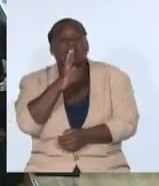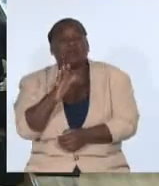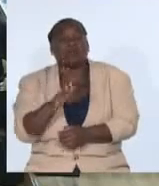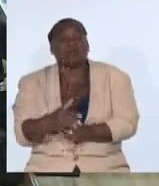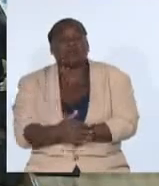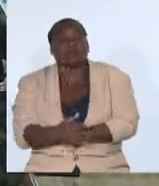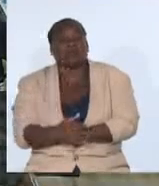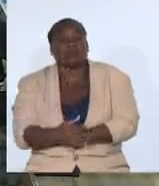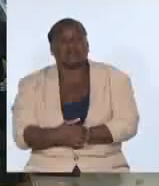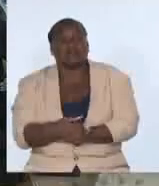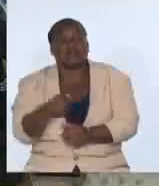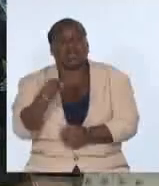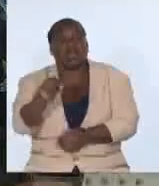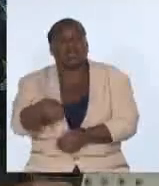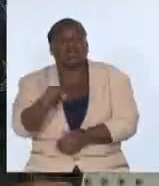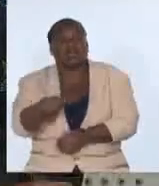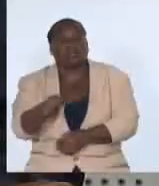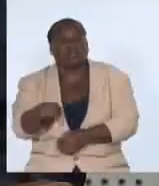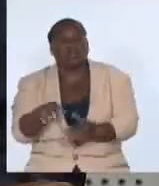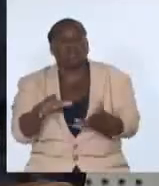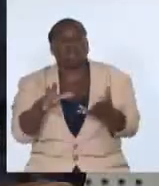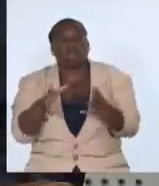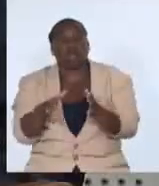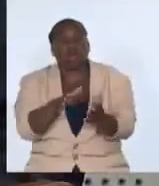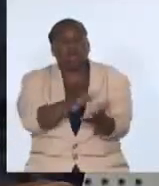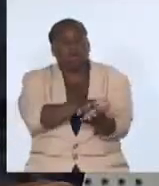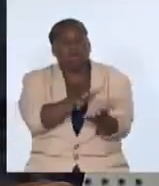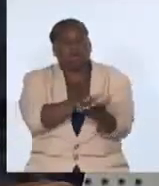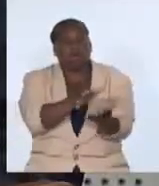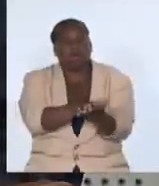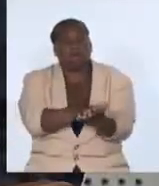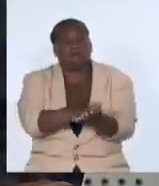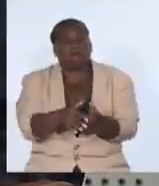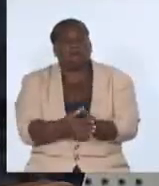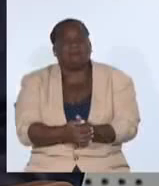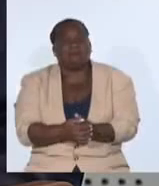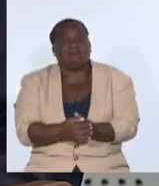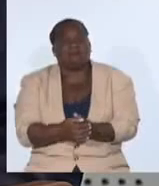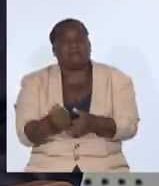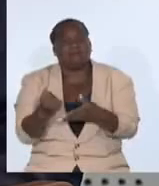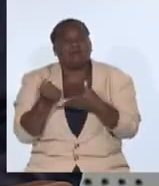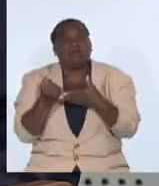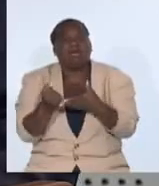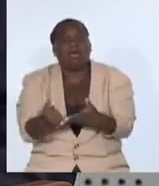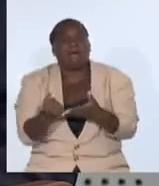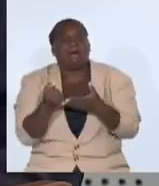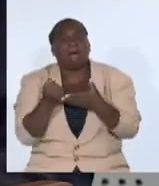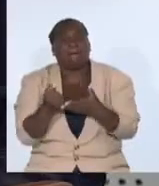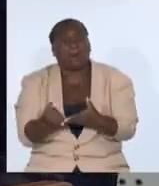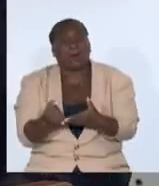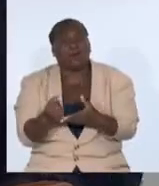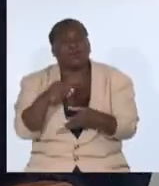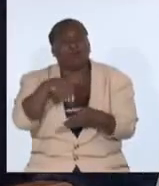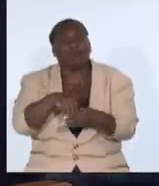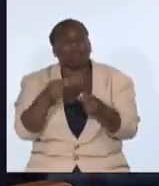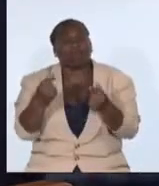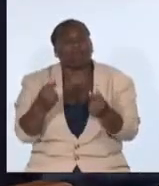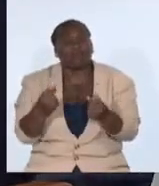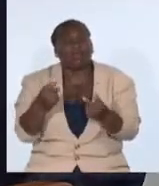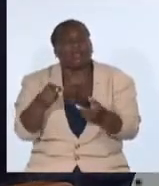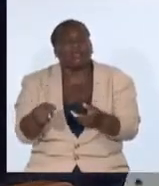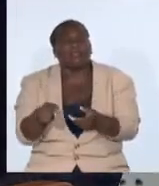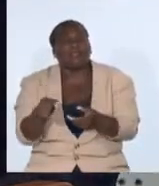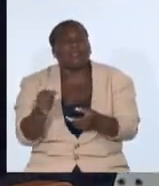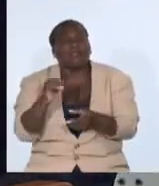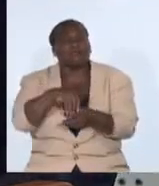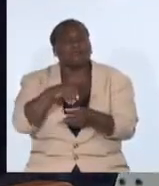que el actual sistema tiene reservadas para el apoyo financiero el fondo monetario internacional a los